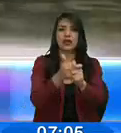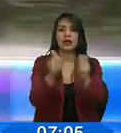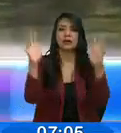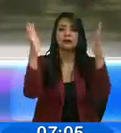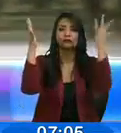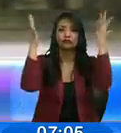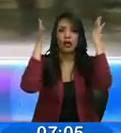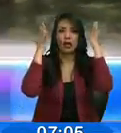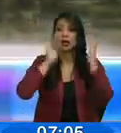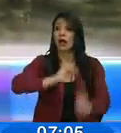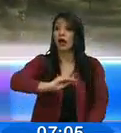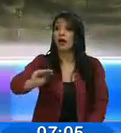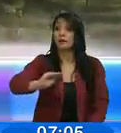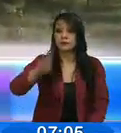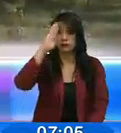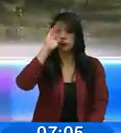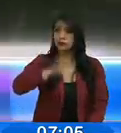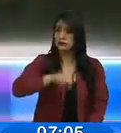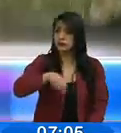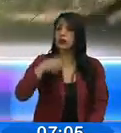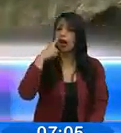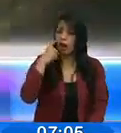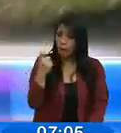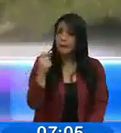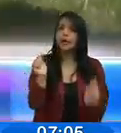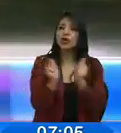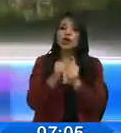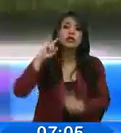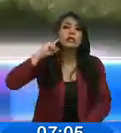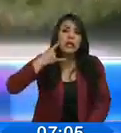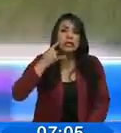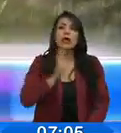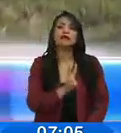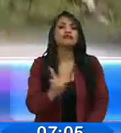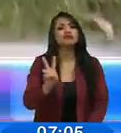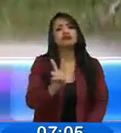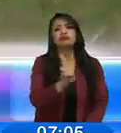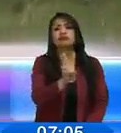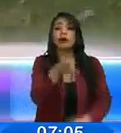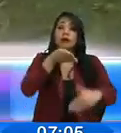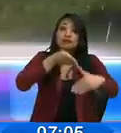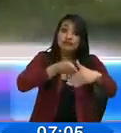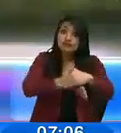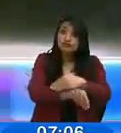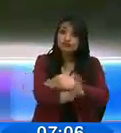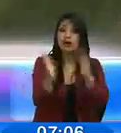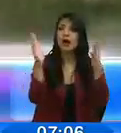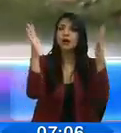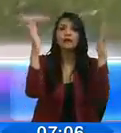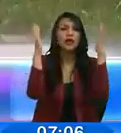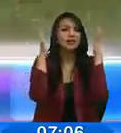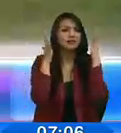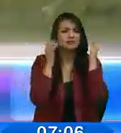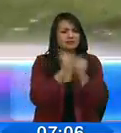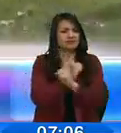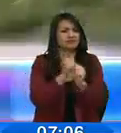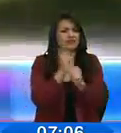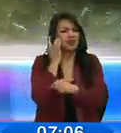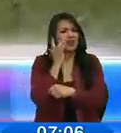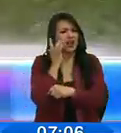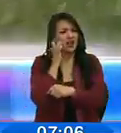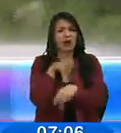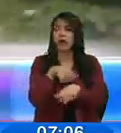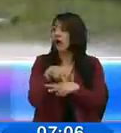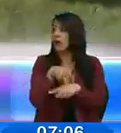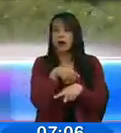a la policía preventiva que vieron a un hombre caminar con una niña e ingresaron en medio de los árboles en forma algo extraña, mirando a